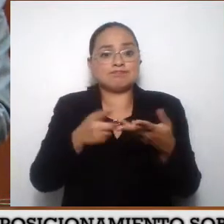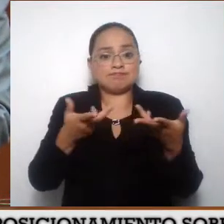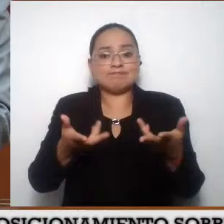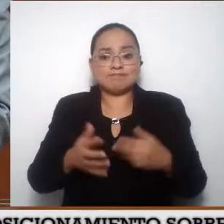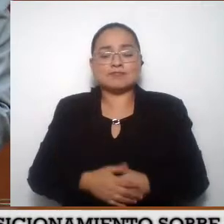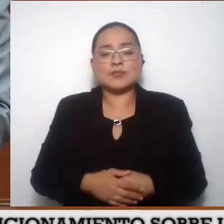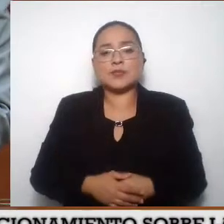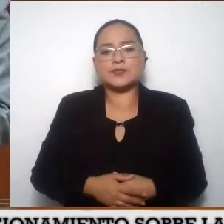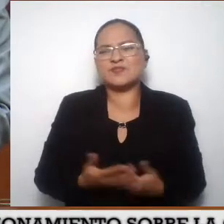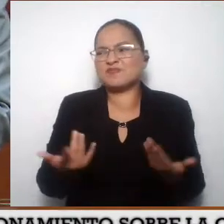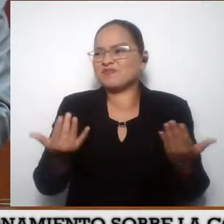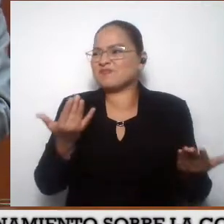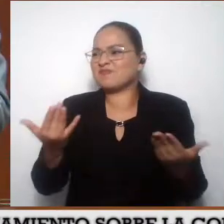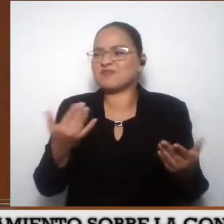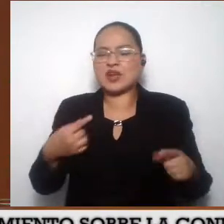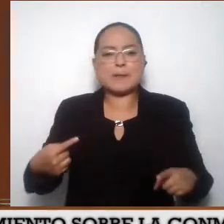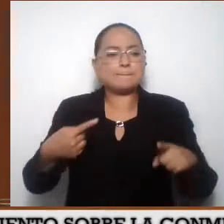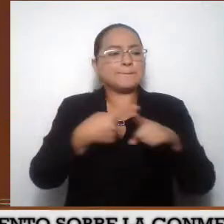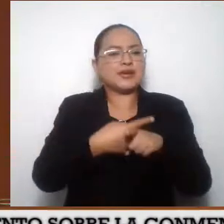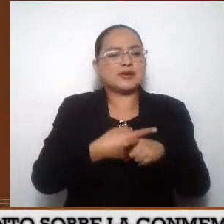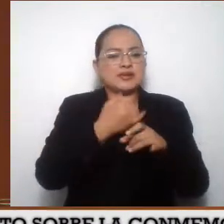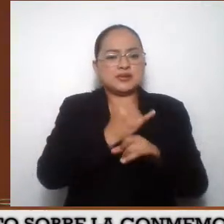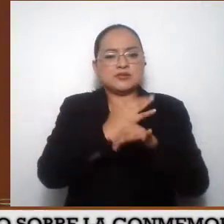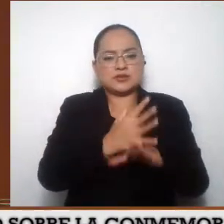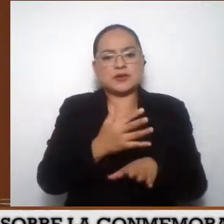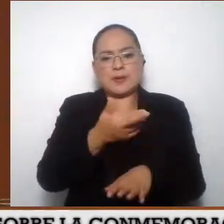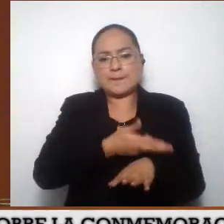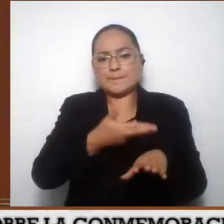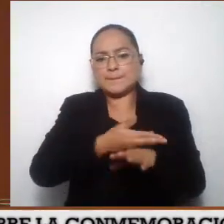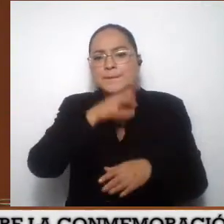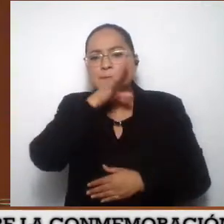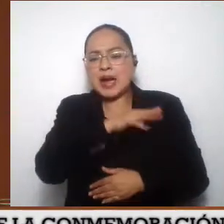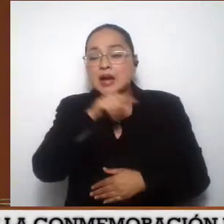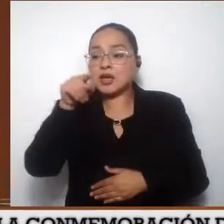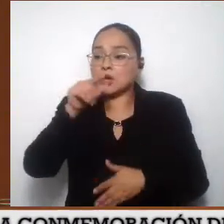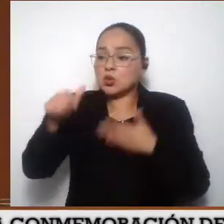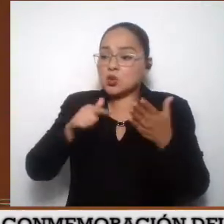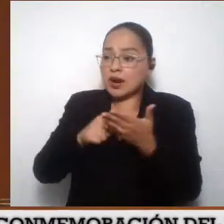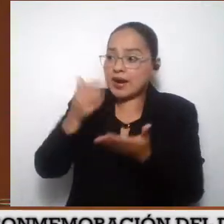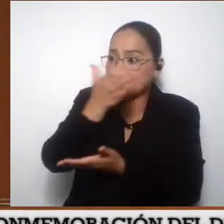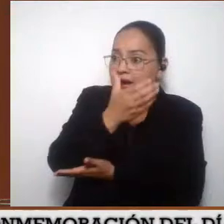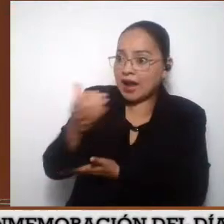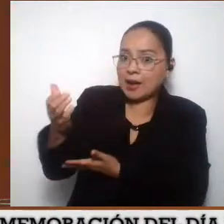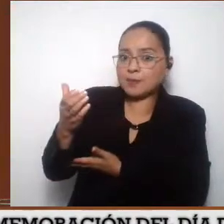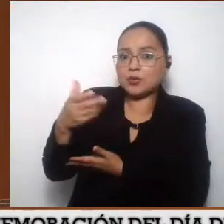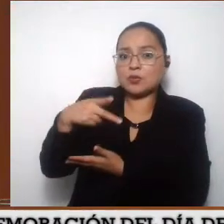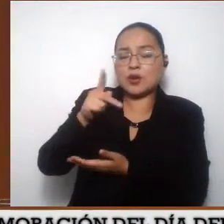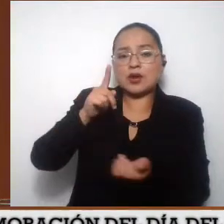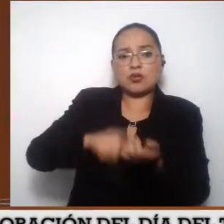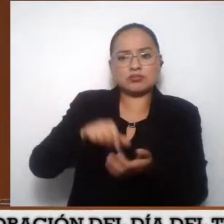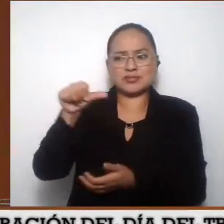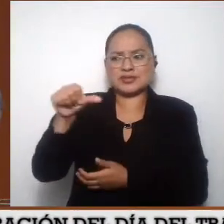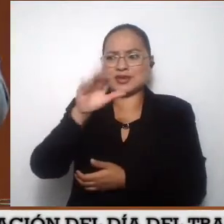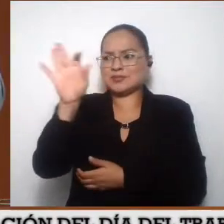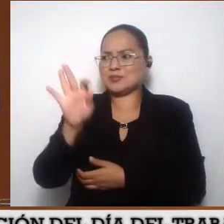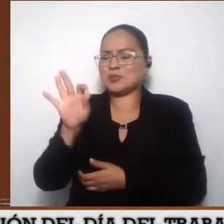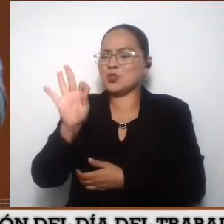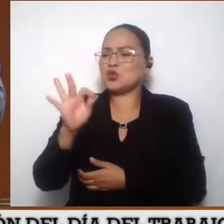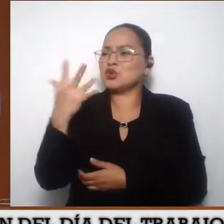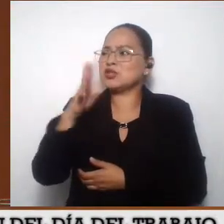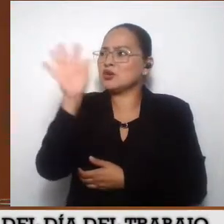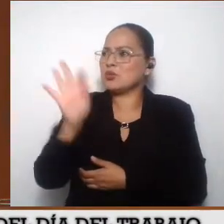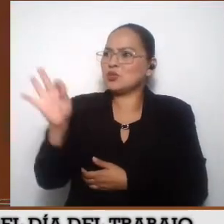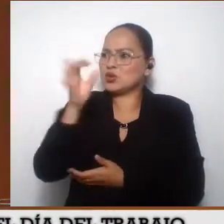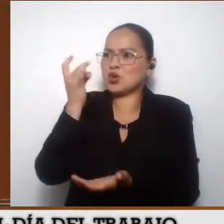algo ahí que no está muy bien regulado, ya que ser considerado zona agrícola para tener solamente un 16.5% de